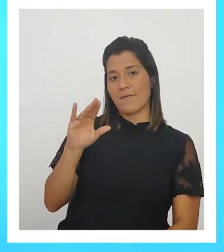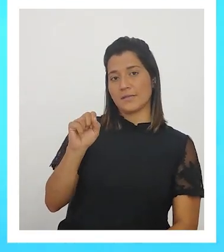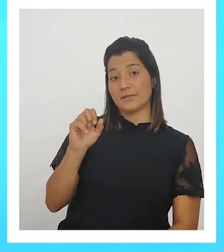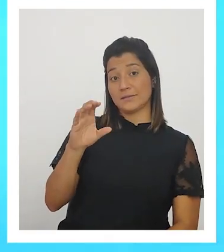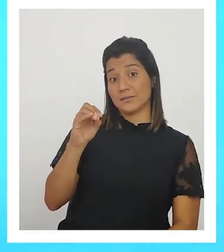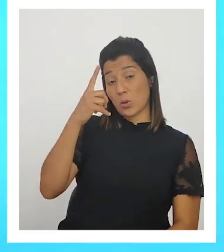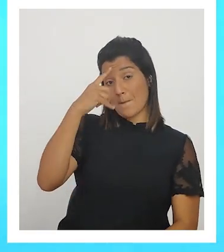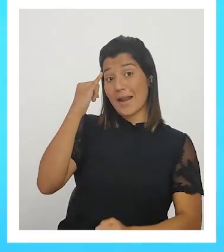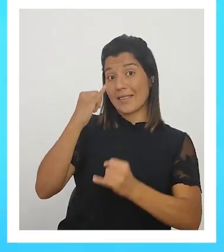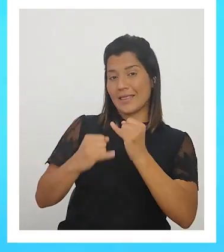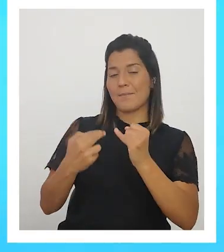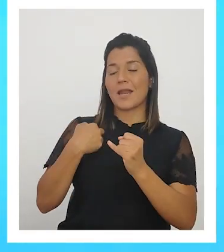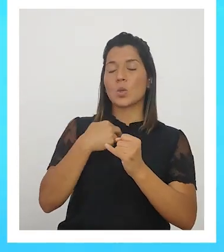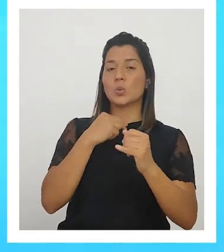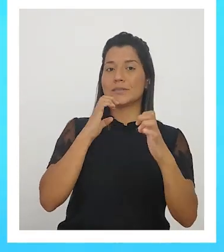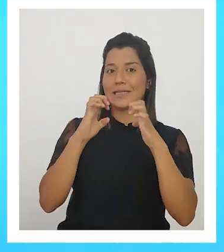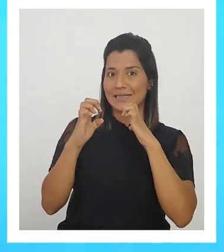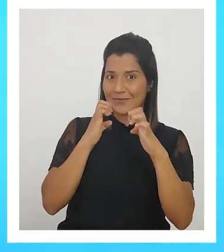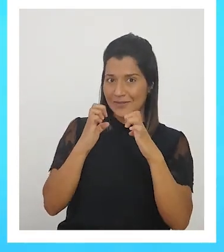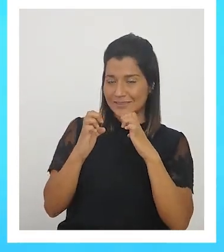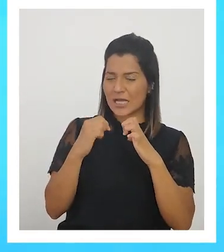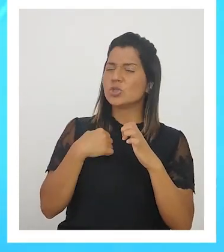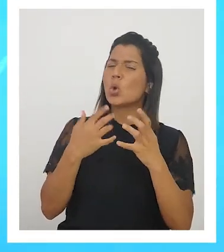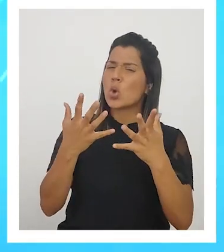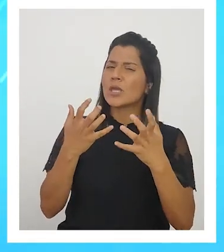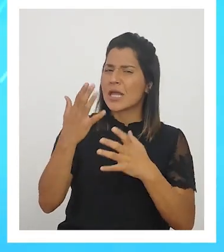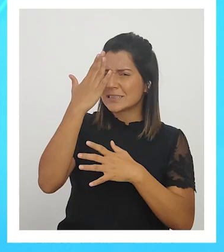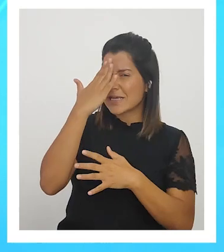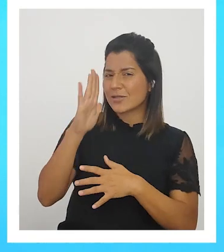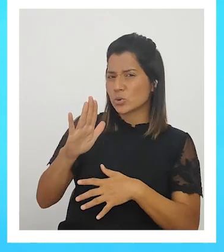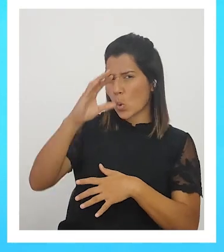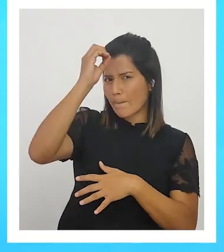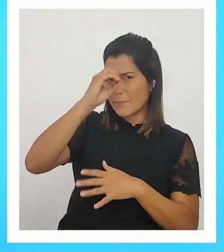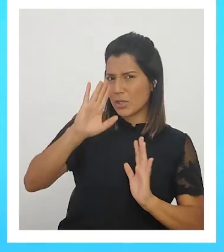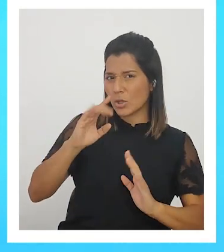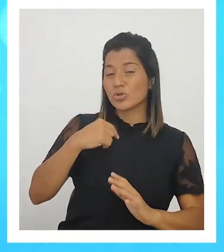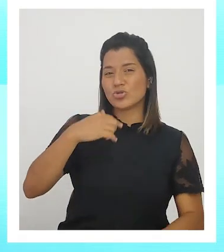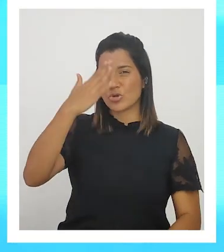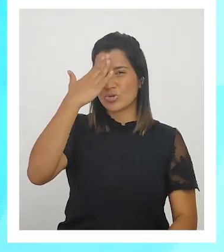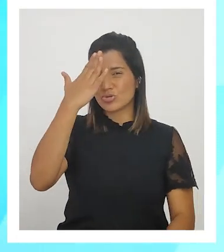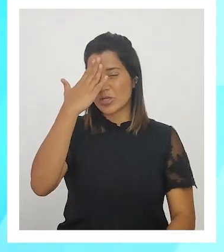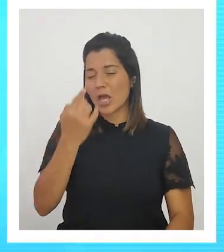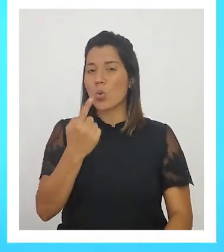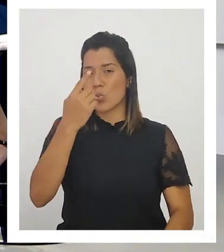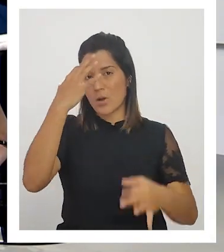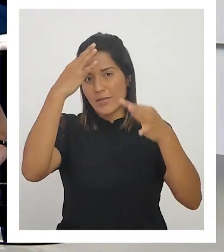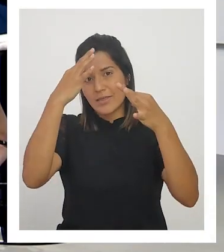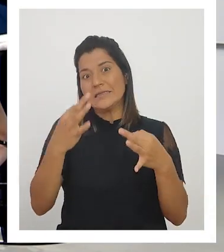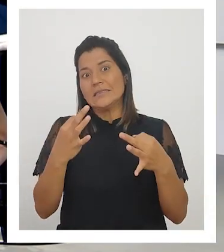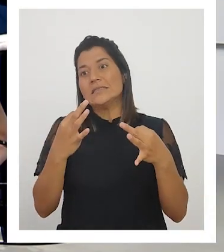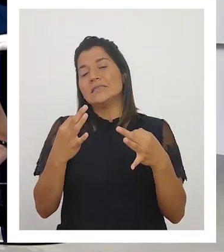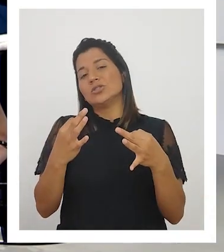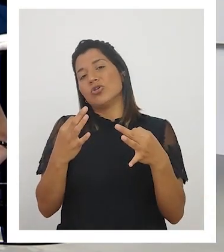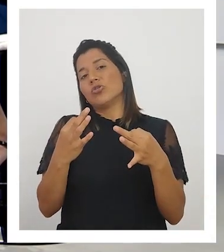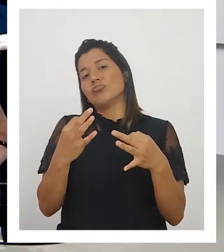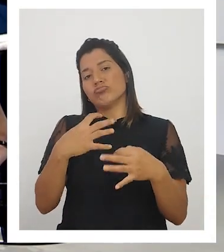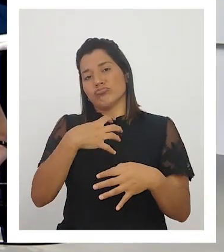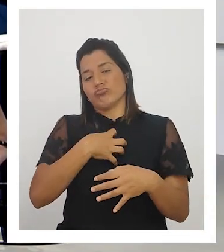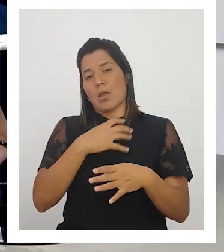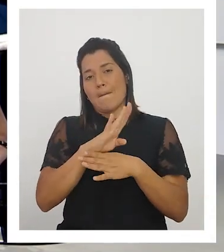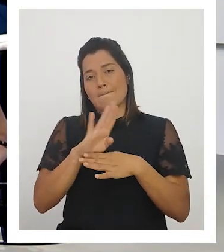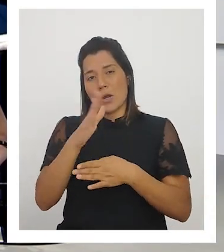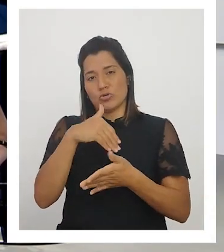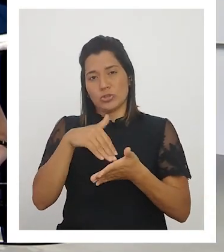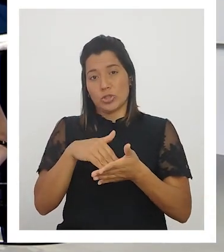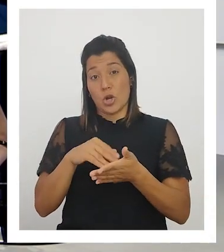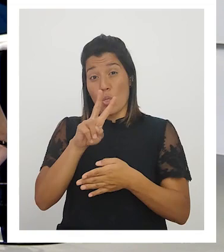nuestra entrevista, quisiera saber su opinión. Sé que es pues una decisión estrictamente del Banco Central. Hace 2